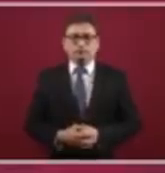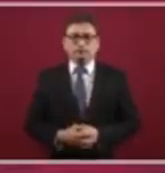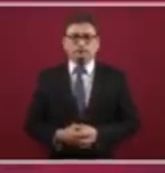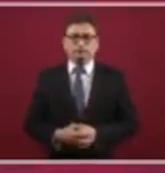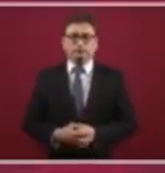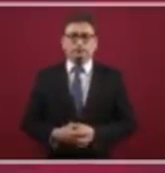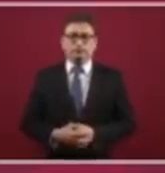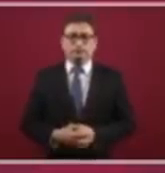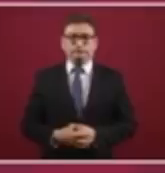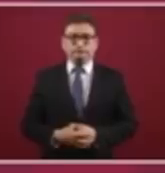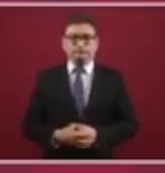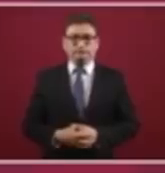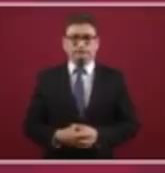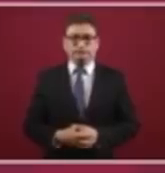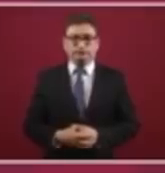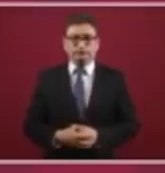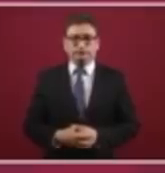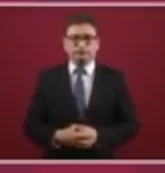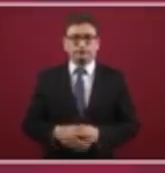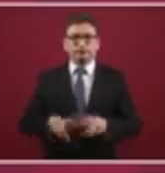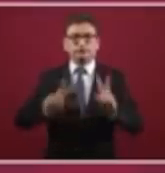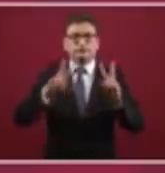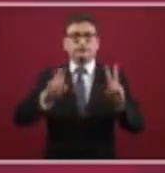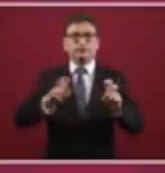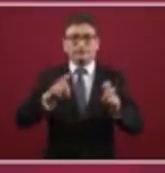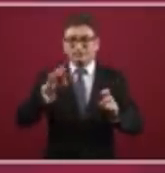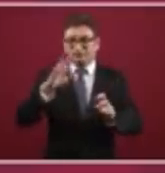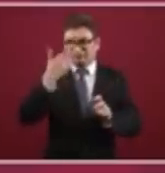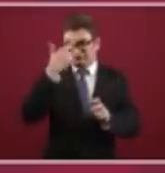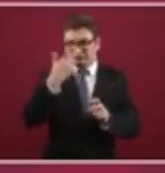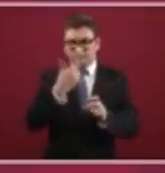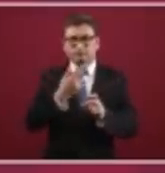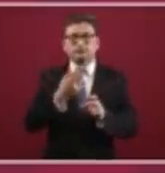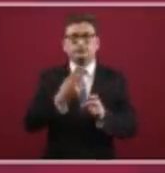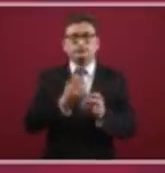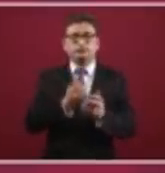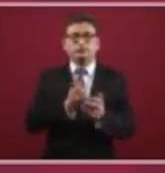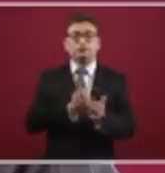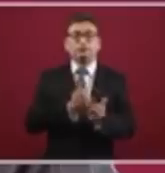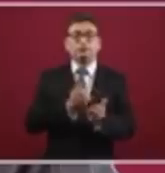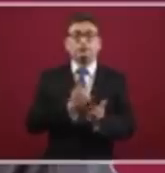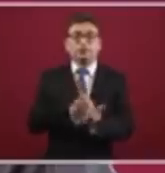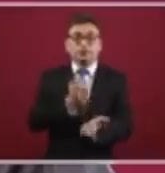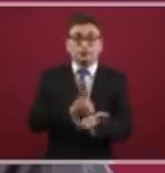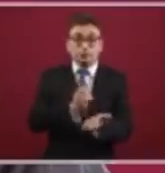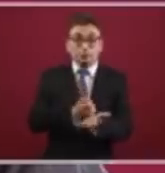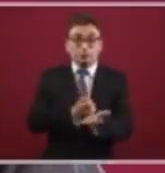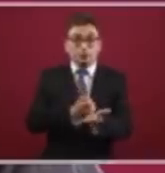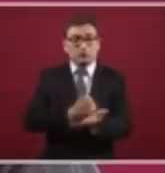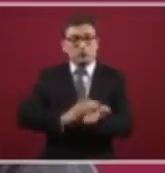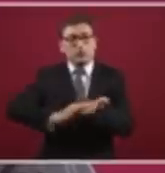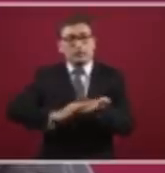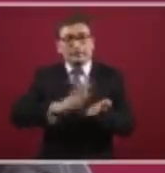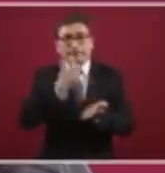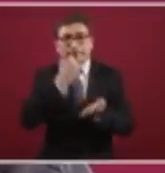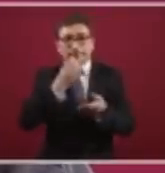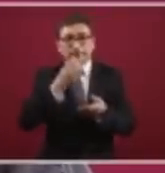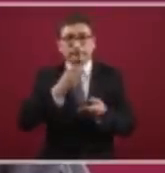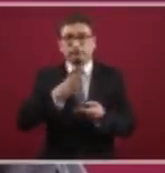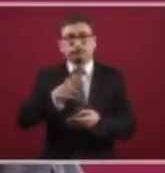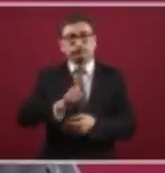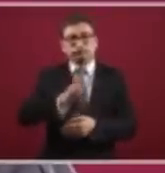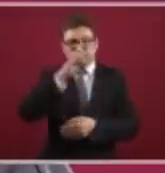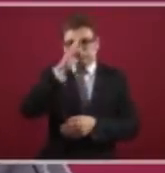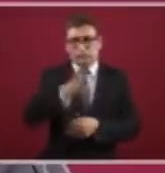lo de la prohibición de las condonaciones de impuestos la